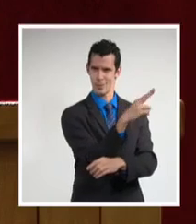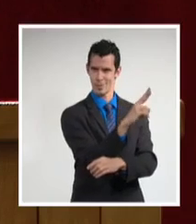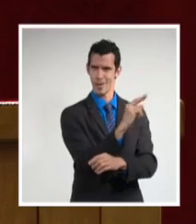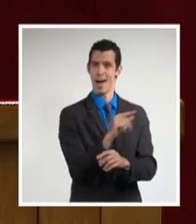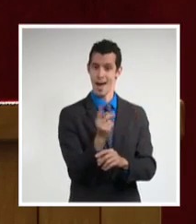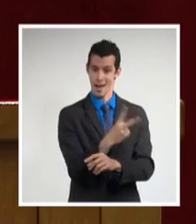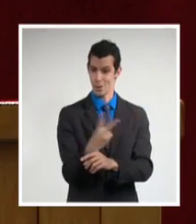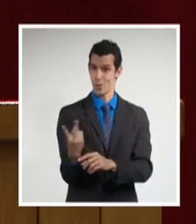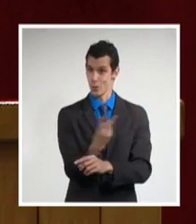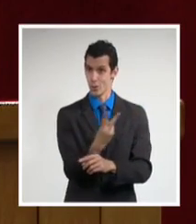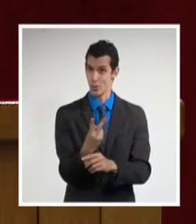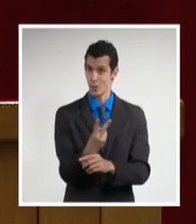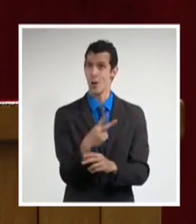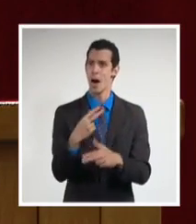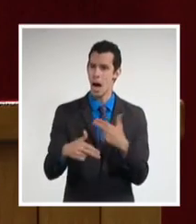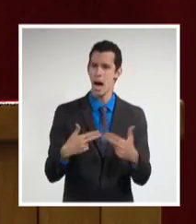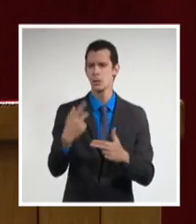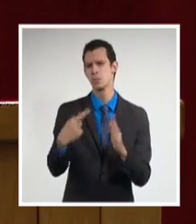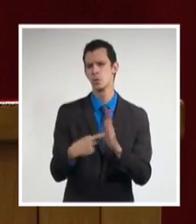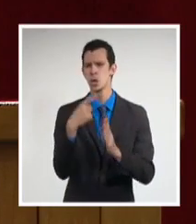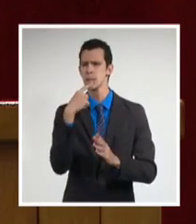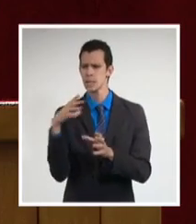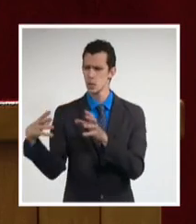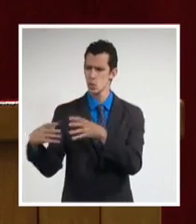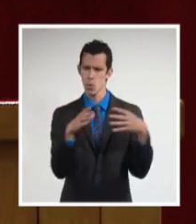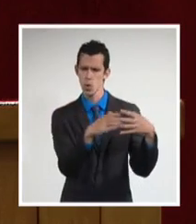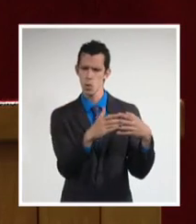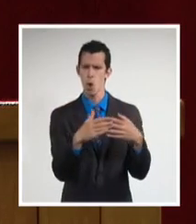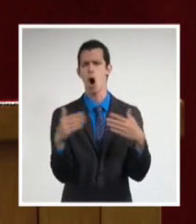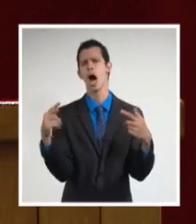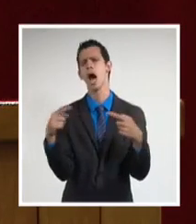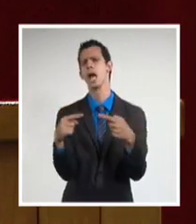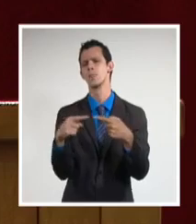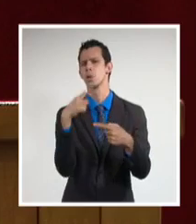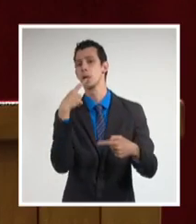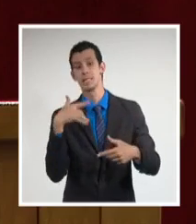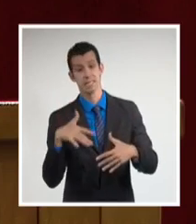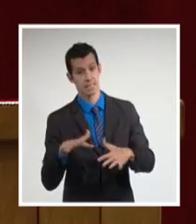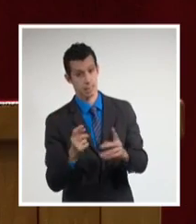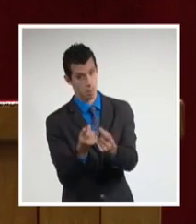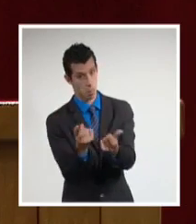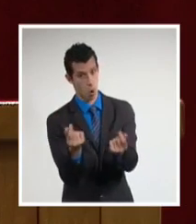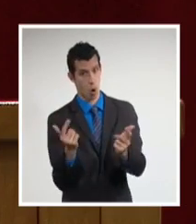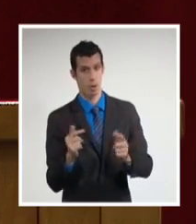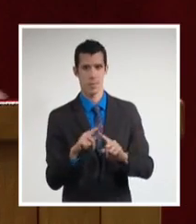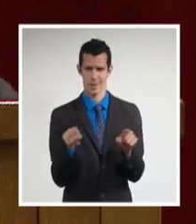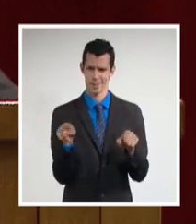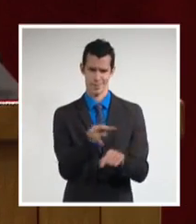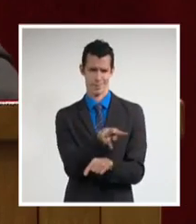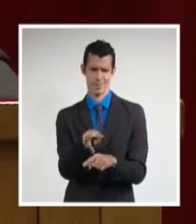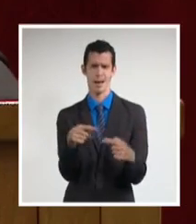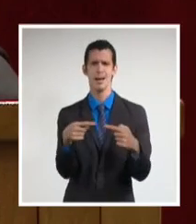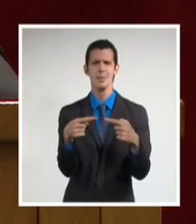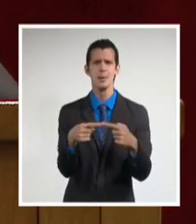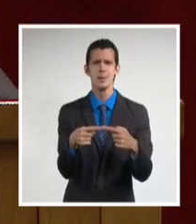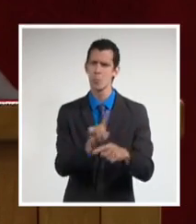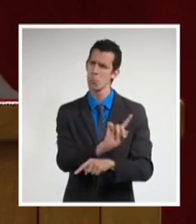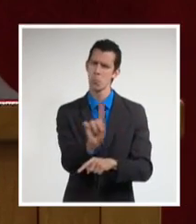presiones a sus adversarios, como lo es el bloqueo a Cuba, son la mayor expresión de la colosal mentira que esconde